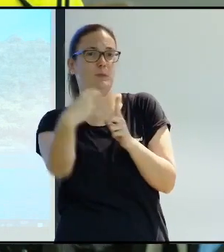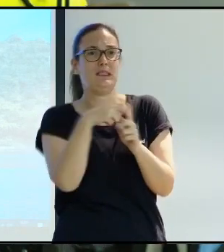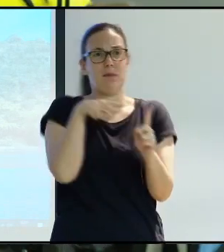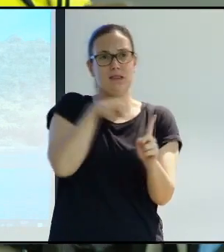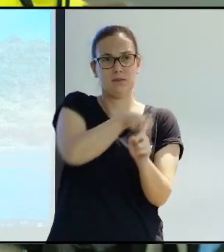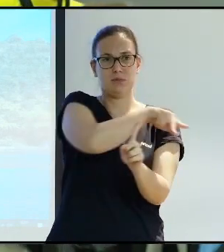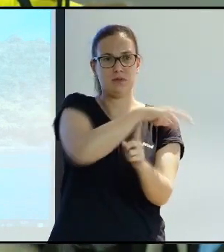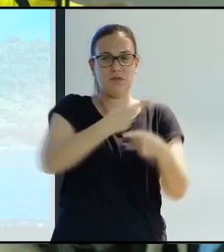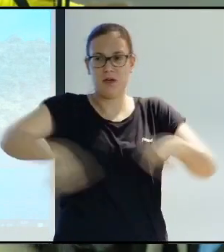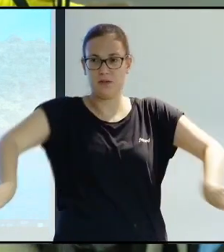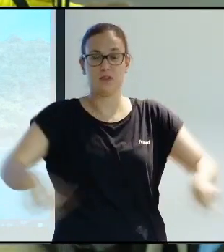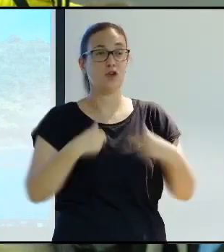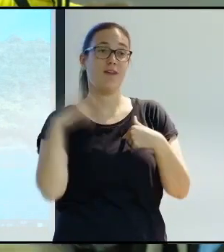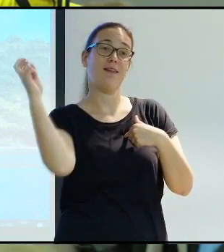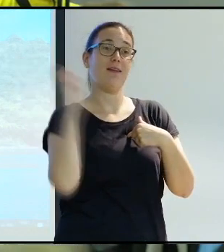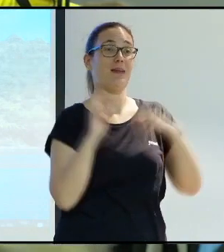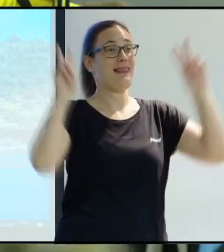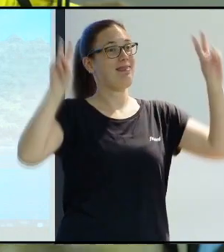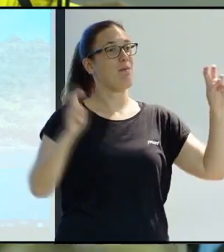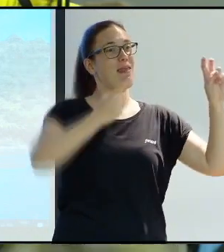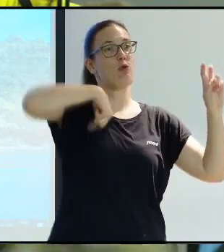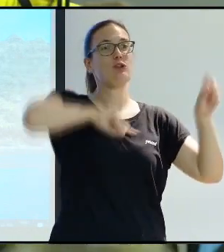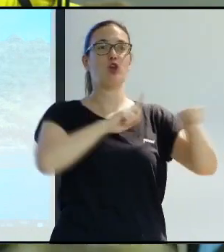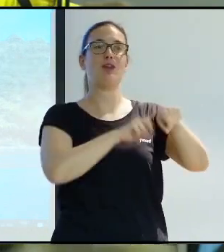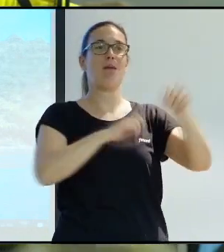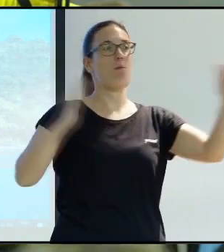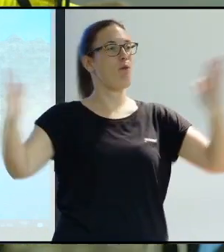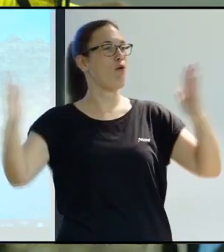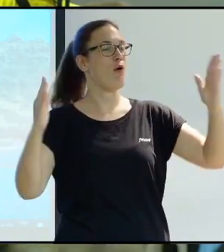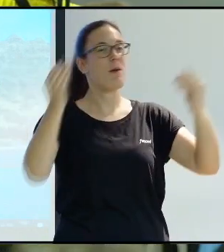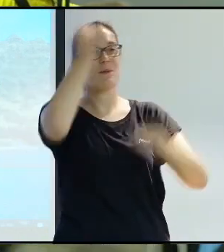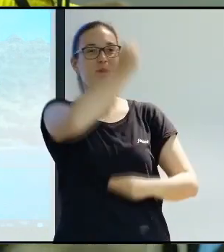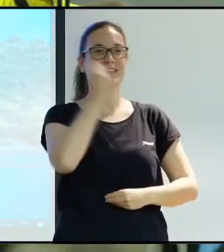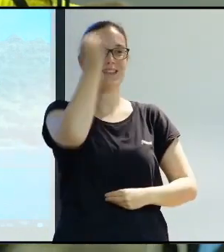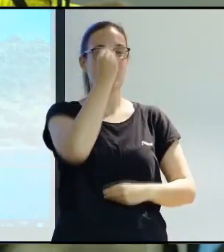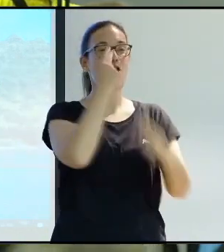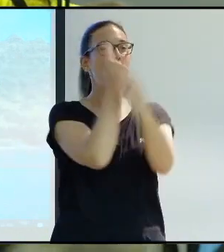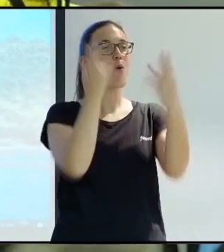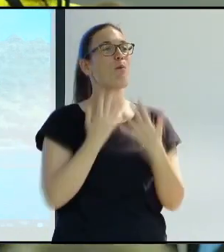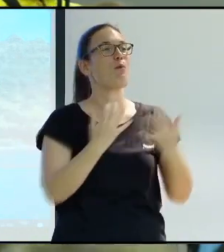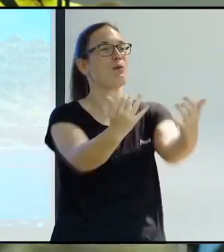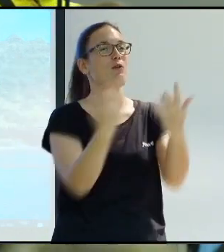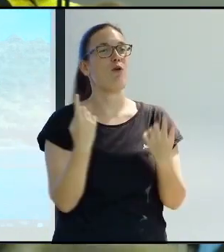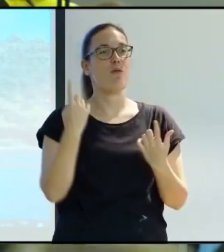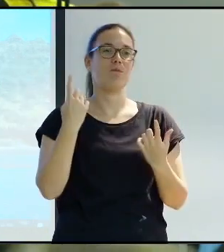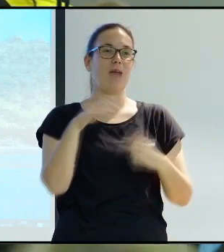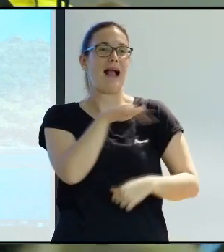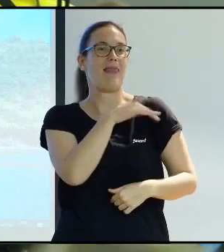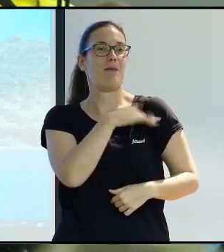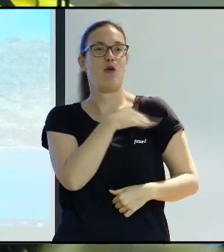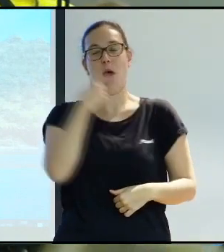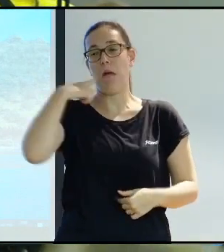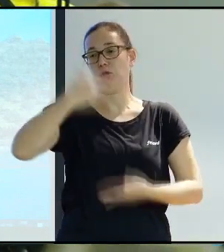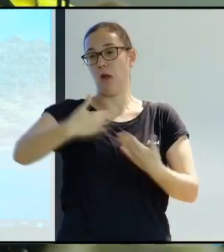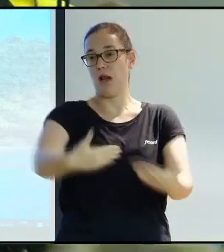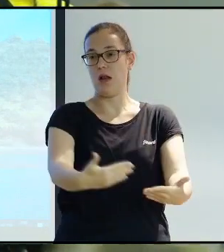con mi tema de nuestro tiempo pensando en el público académico habitual con el que yo me relaciono. Y claro, me he